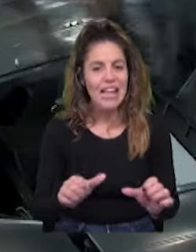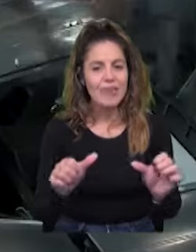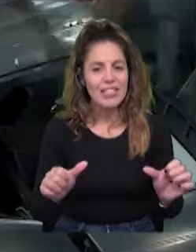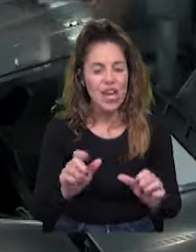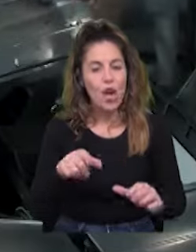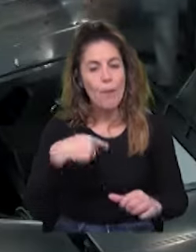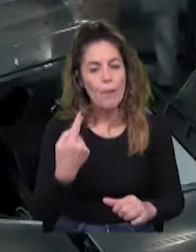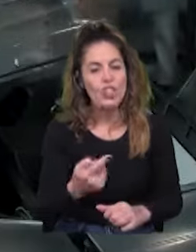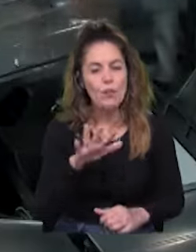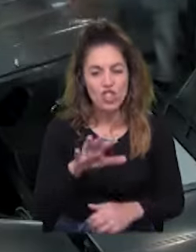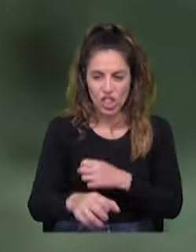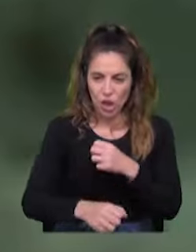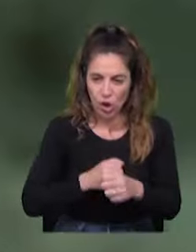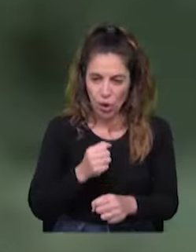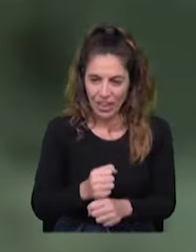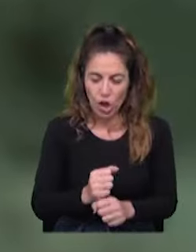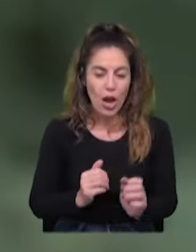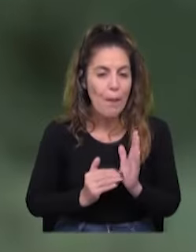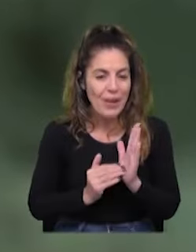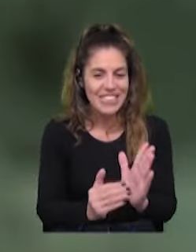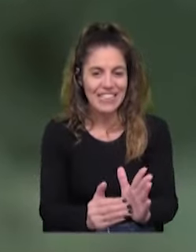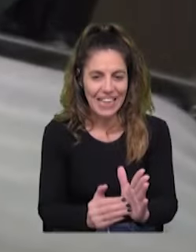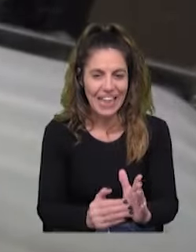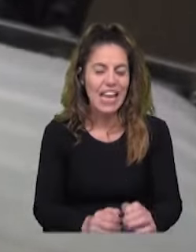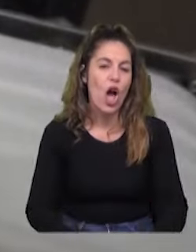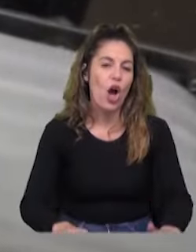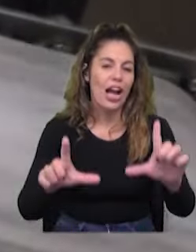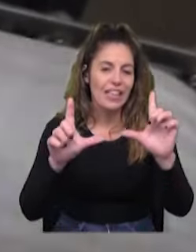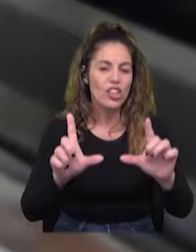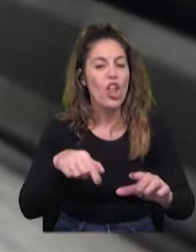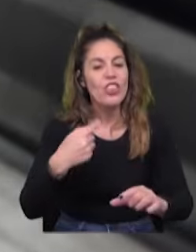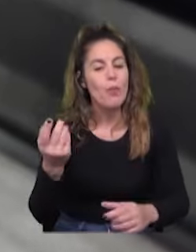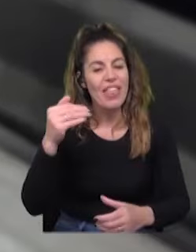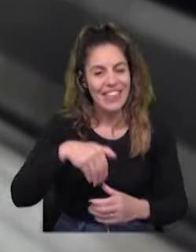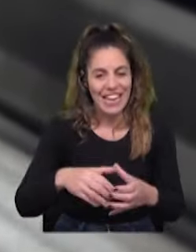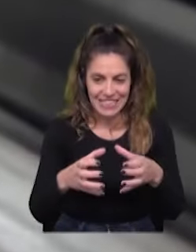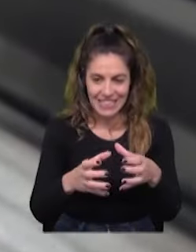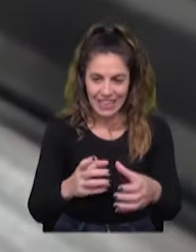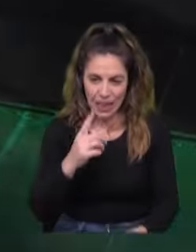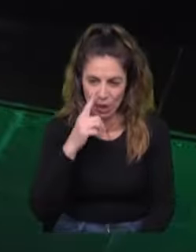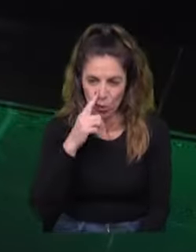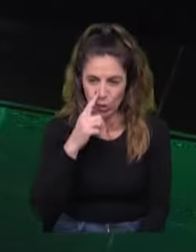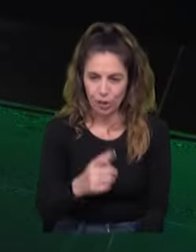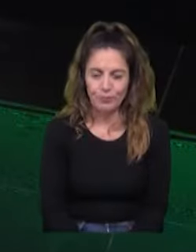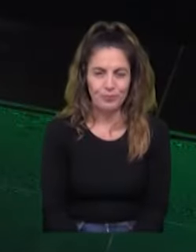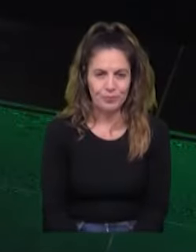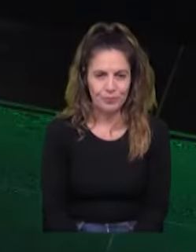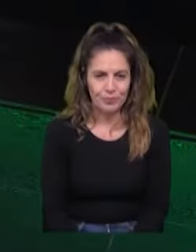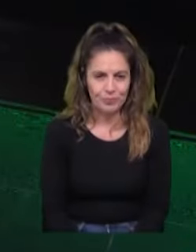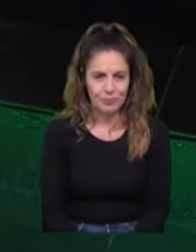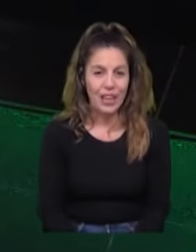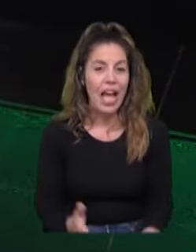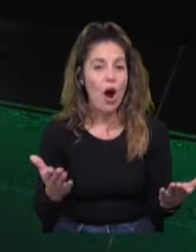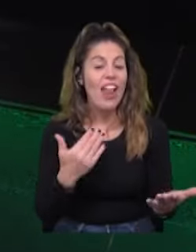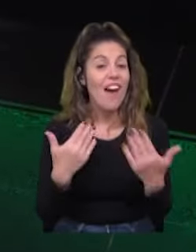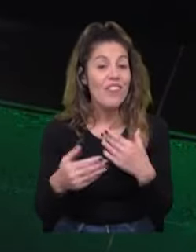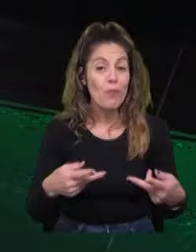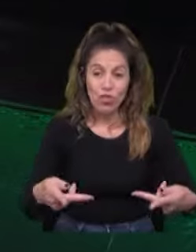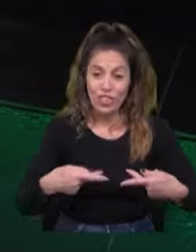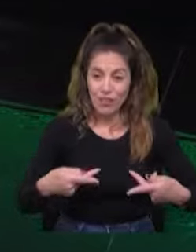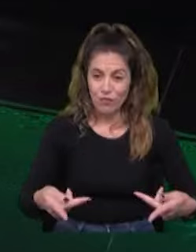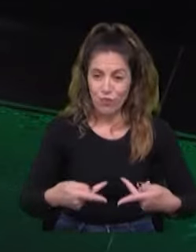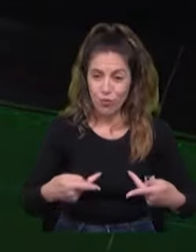próximos 5 años que presentarán a los candidatos tras las internas de junio Bueno muy bien Vamos a hablar de